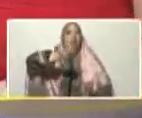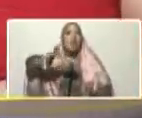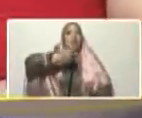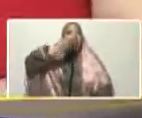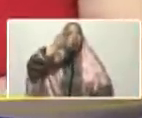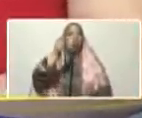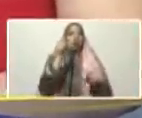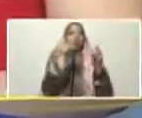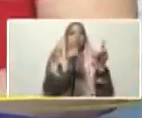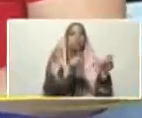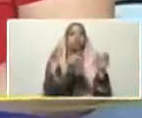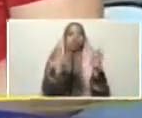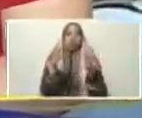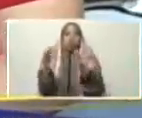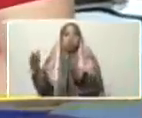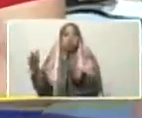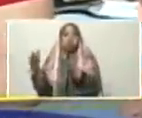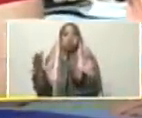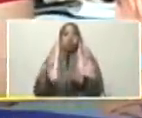es un proceso